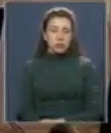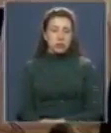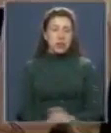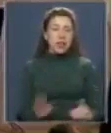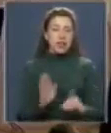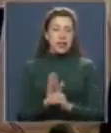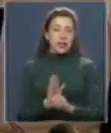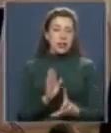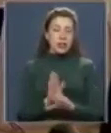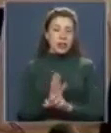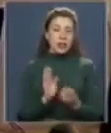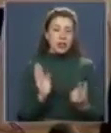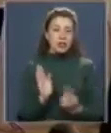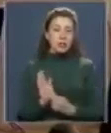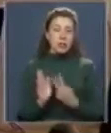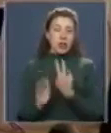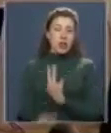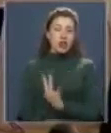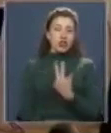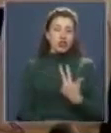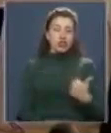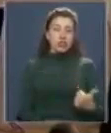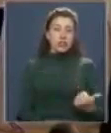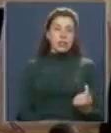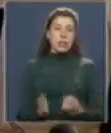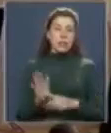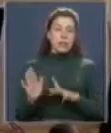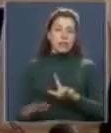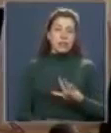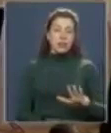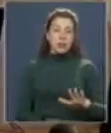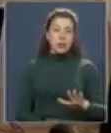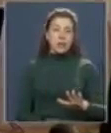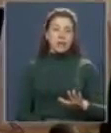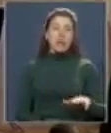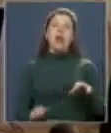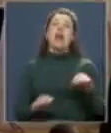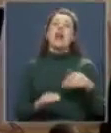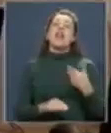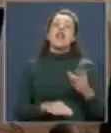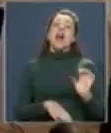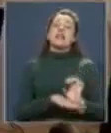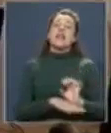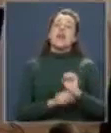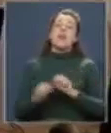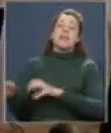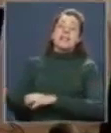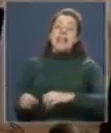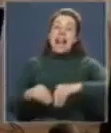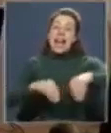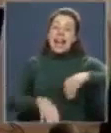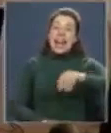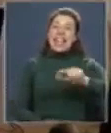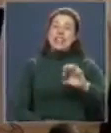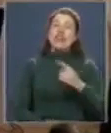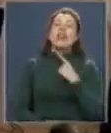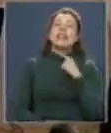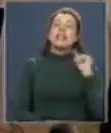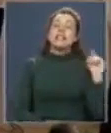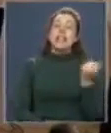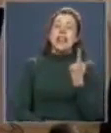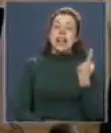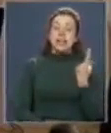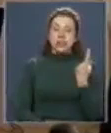decreto ley 2886 del año 79 reservó al Estado la explotación del litio por razones de interés